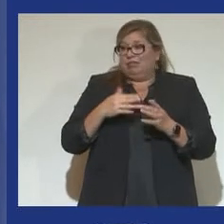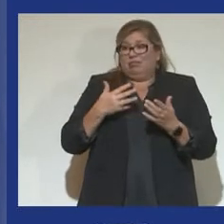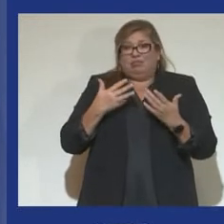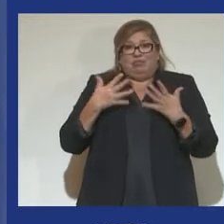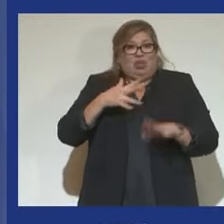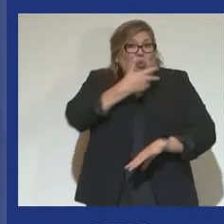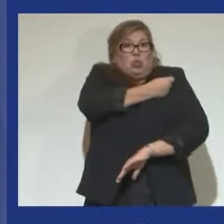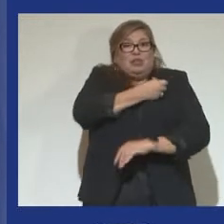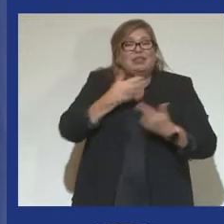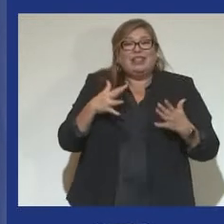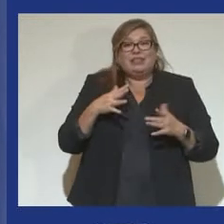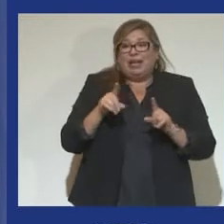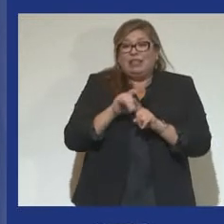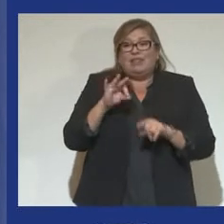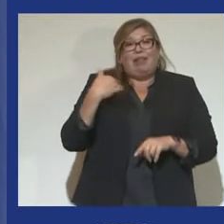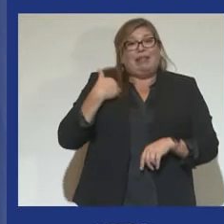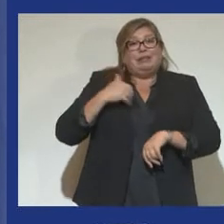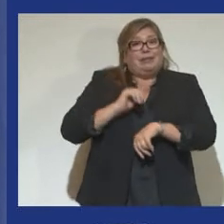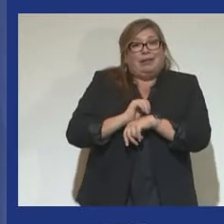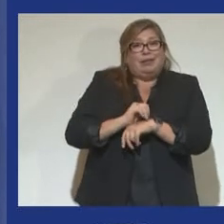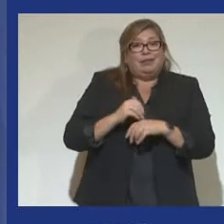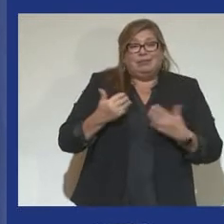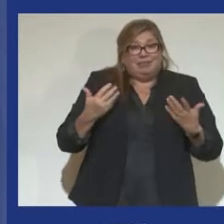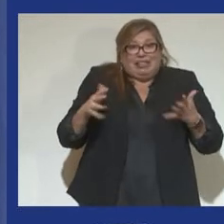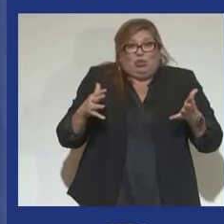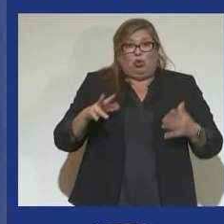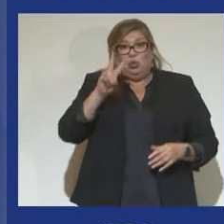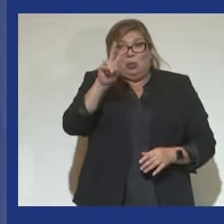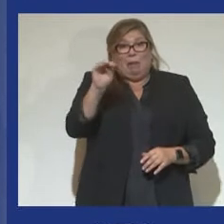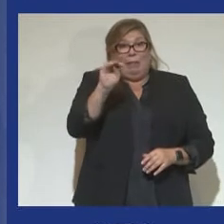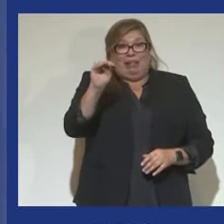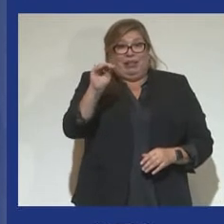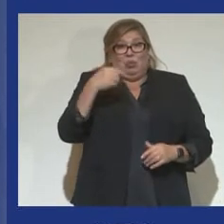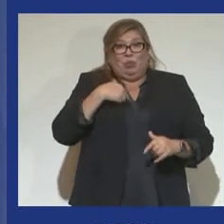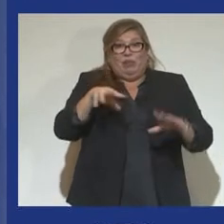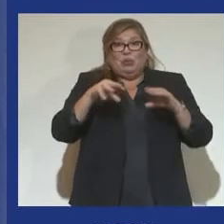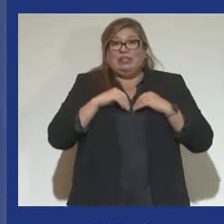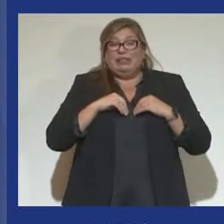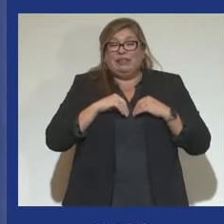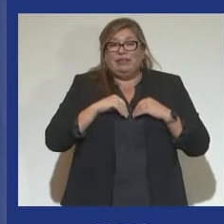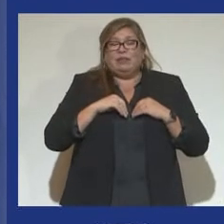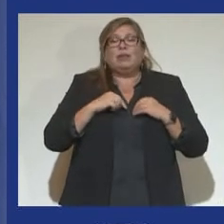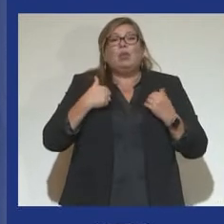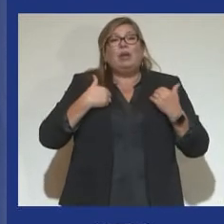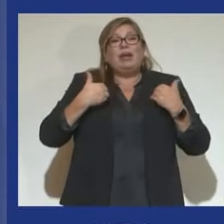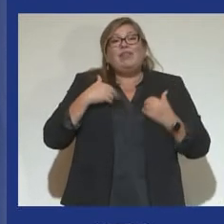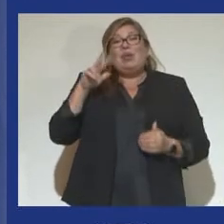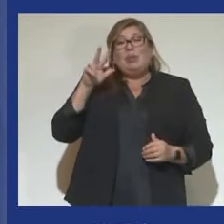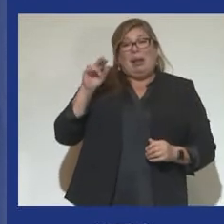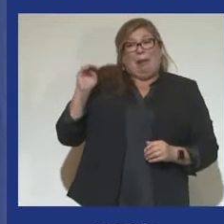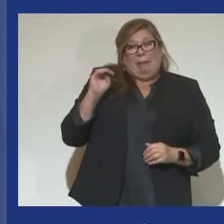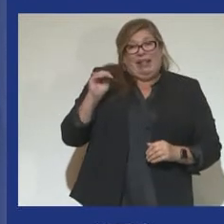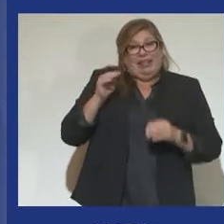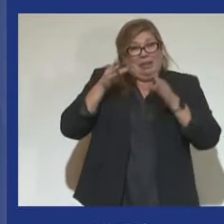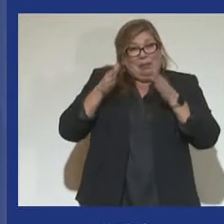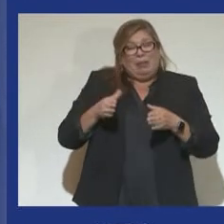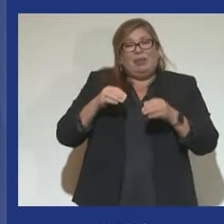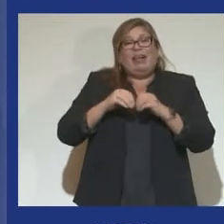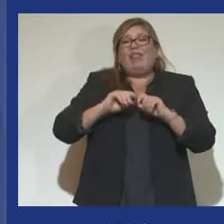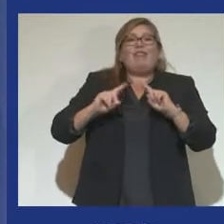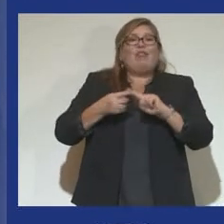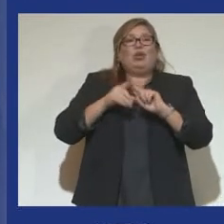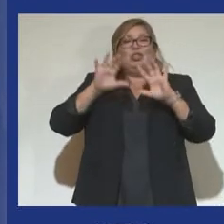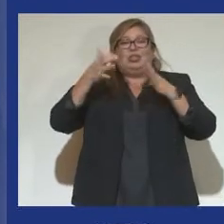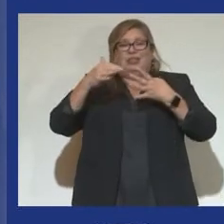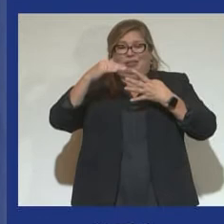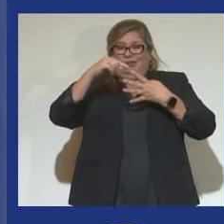tomando en cuenta el día de anoche las números siguen cambiando cambiarán mañana también por dos millones que hemos recibido tenemos ya tres millones de personas que están en la primera